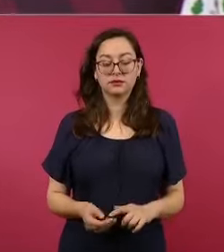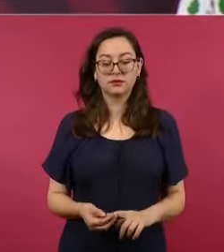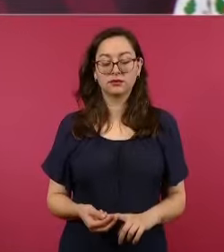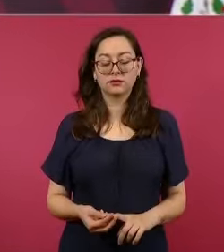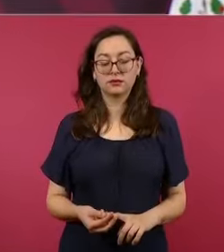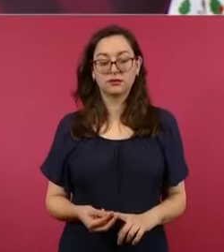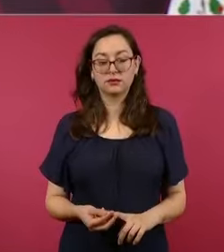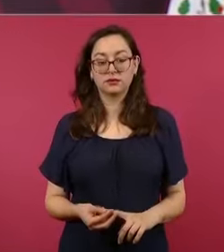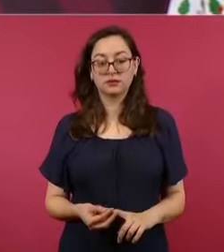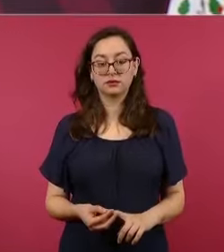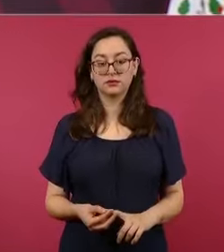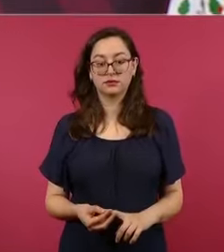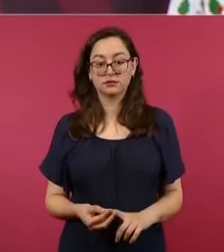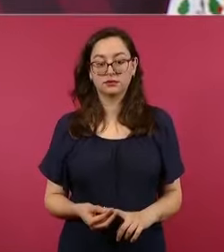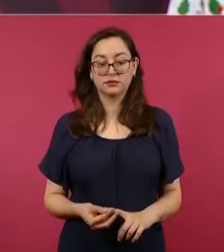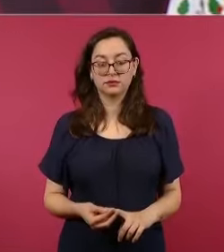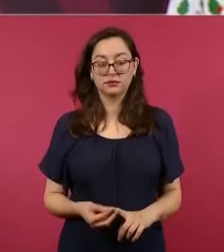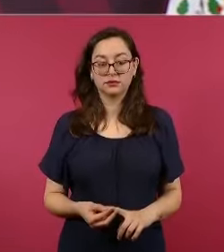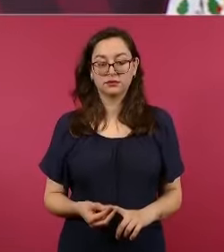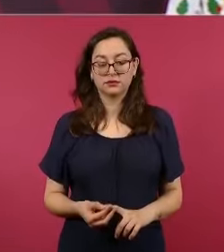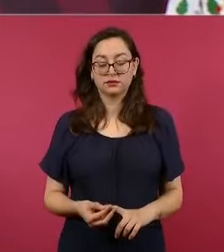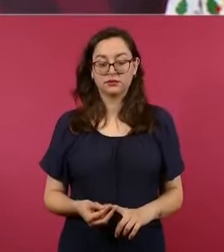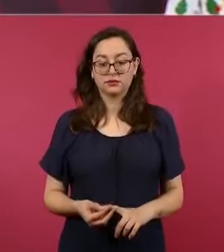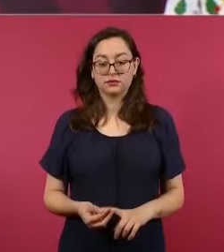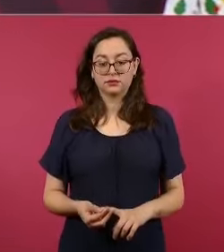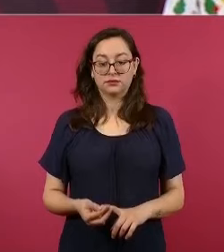Este solo por amabilidad